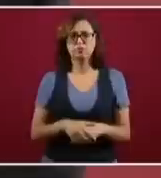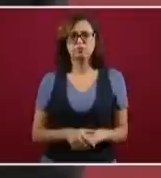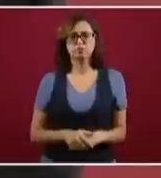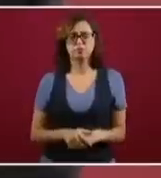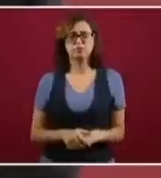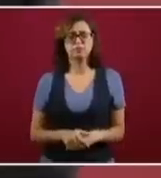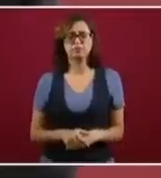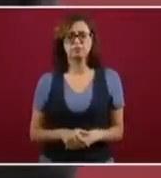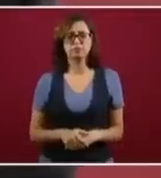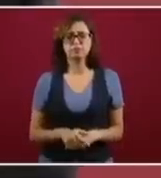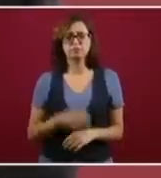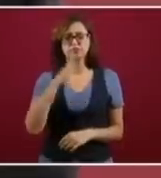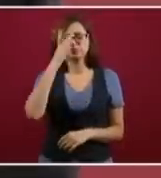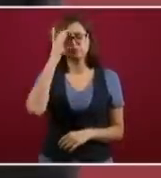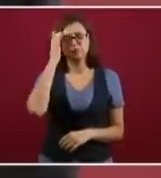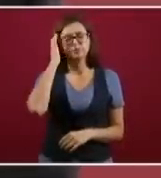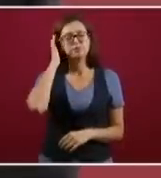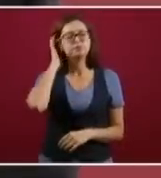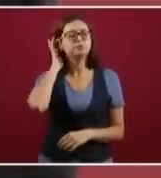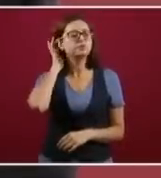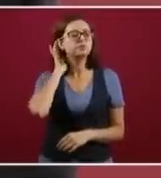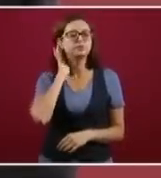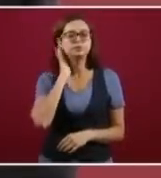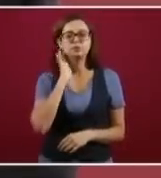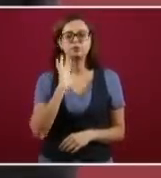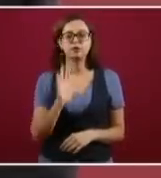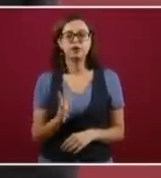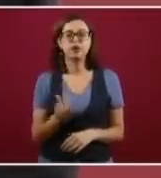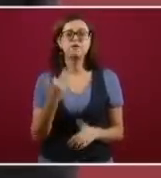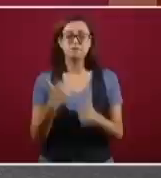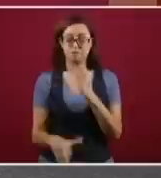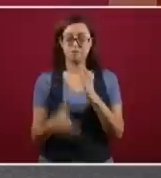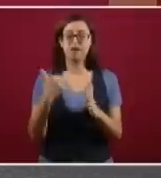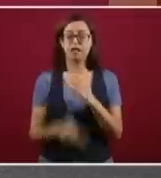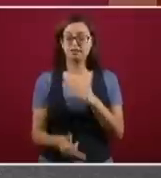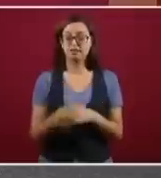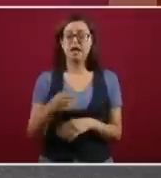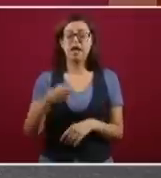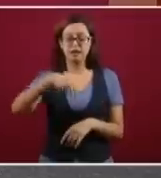aquí una cita pendiente para